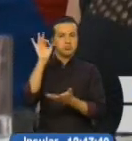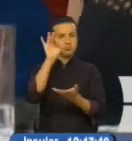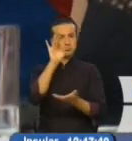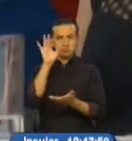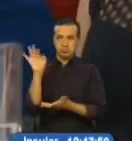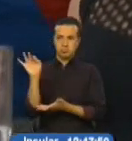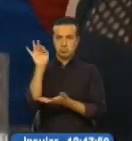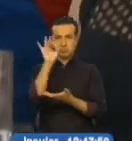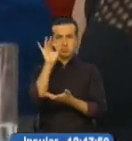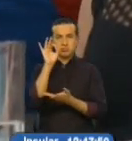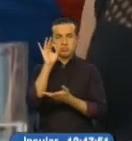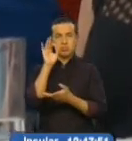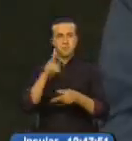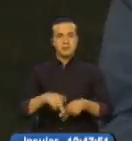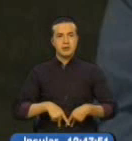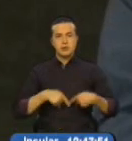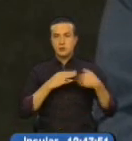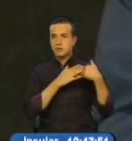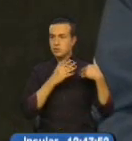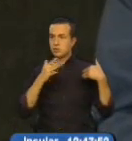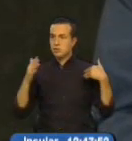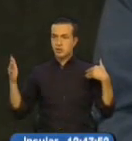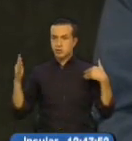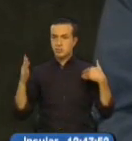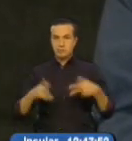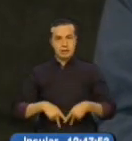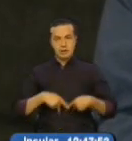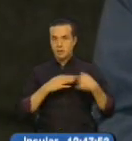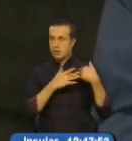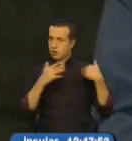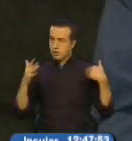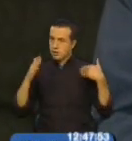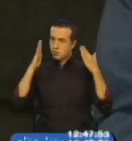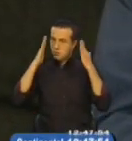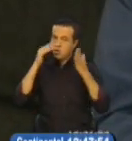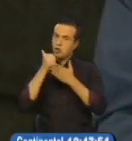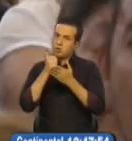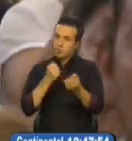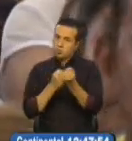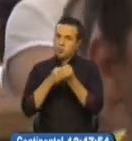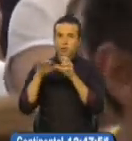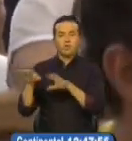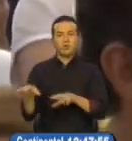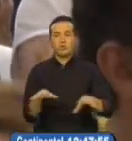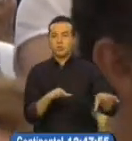la misión Toda una Vida, para que nos ayude a coordinar